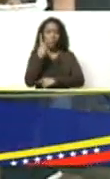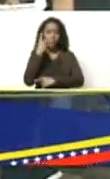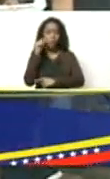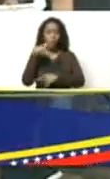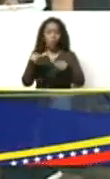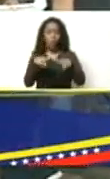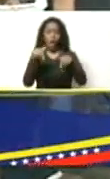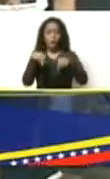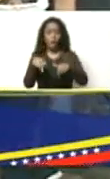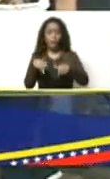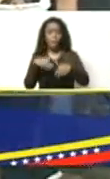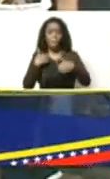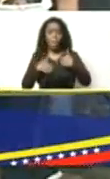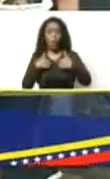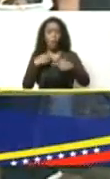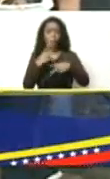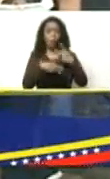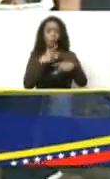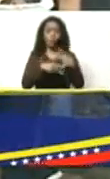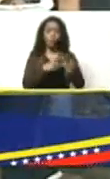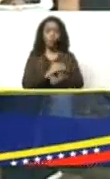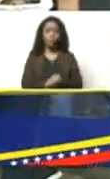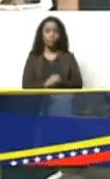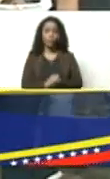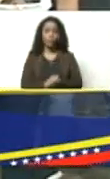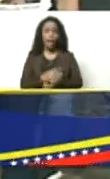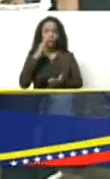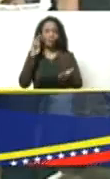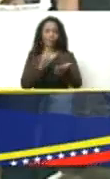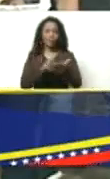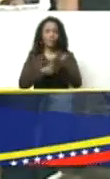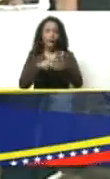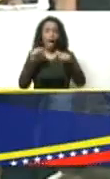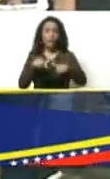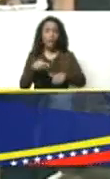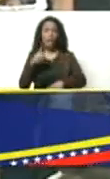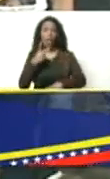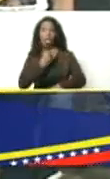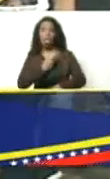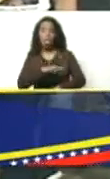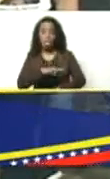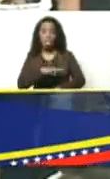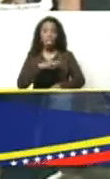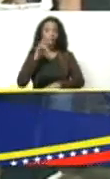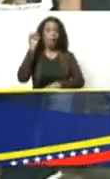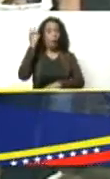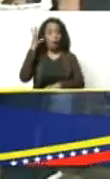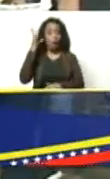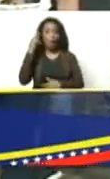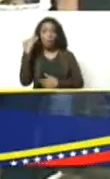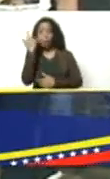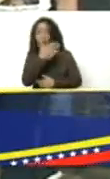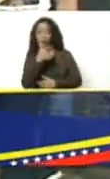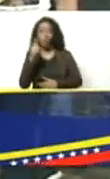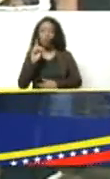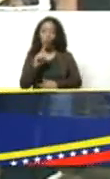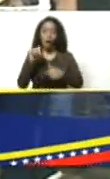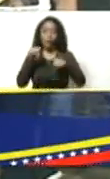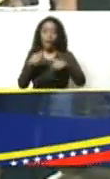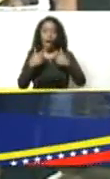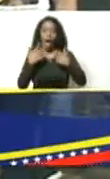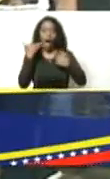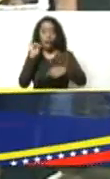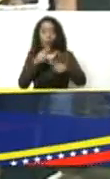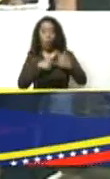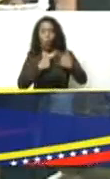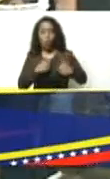espacios, en estos miércoles productivos, es de verdad. Aquí no hay nada fingido, aquí no hay nada montado, aquí lo que es corazón, aquí lo